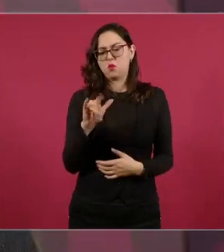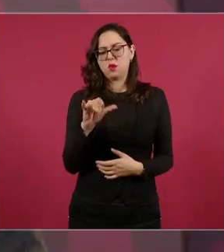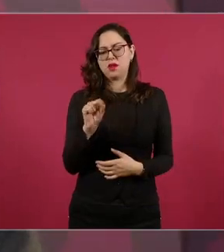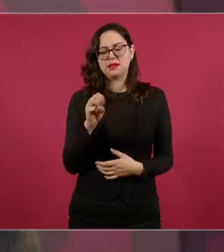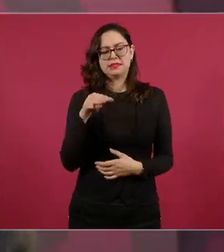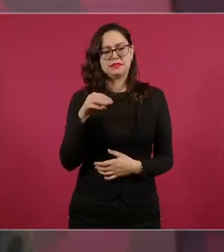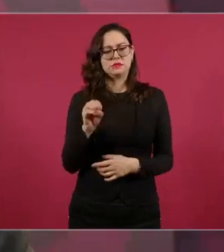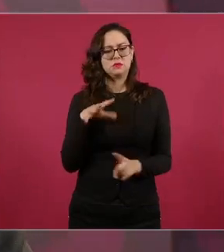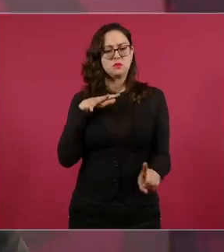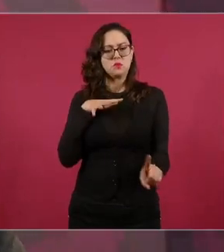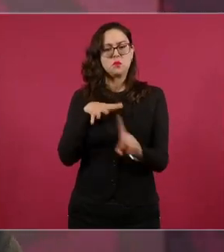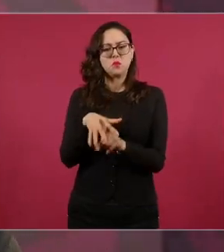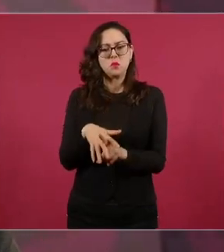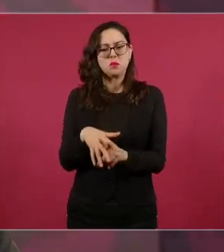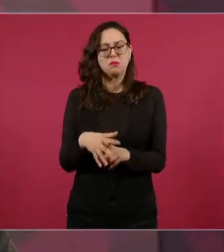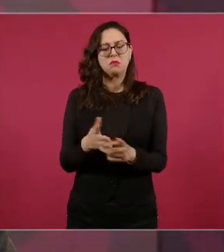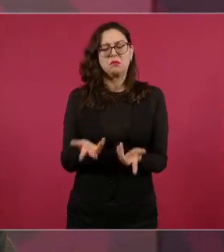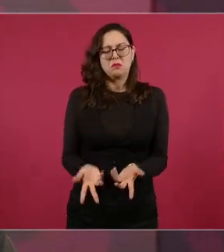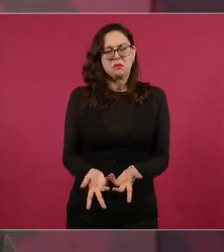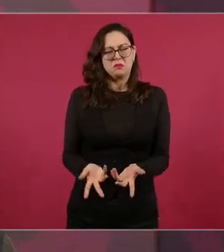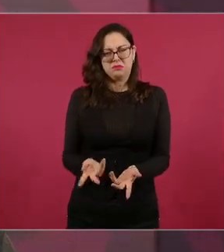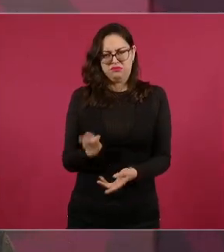¿Cómo no se les va a cobrar?